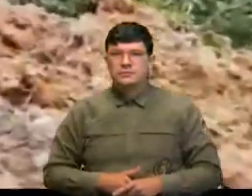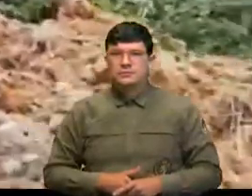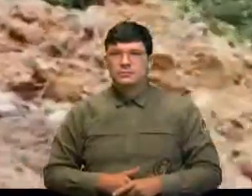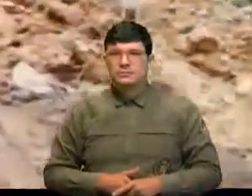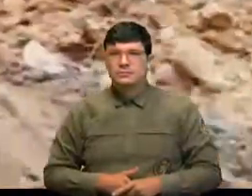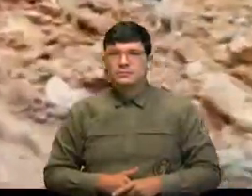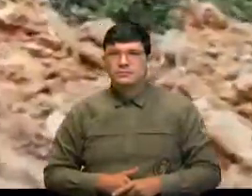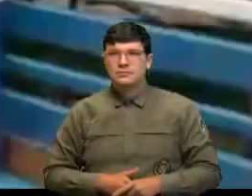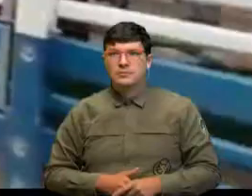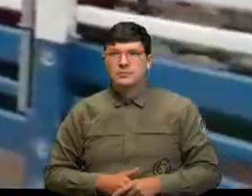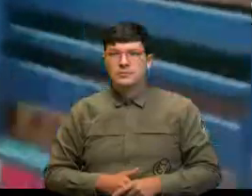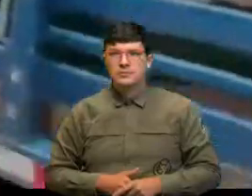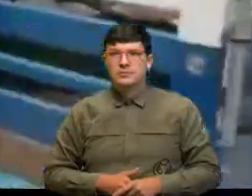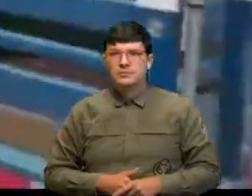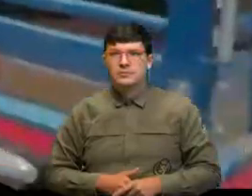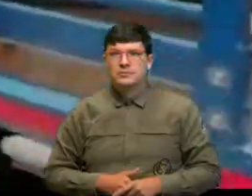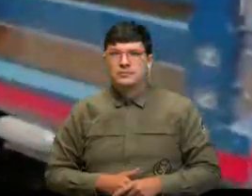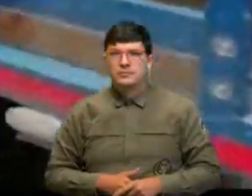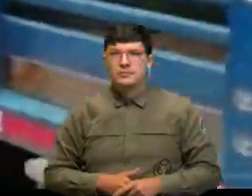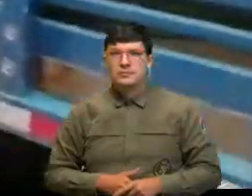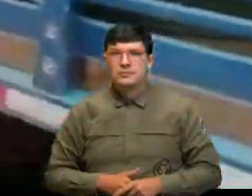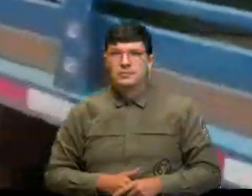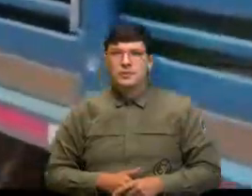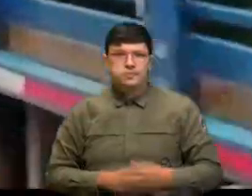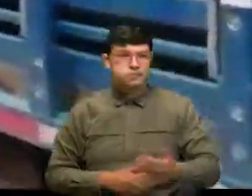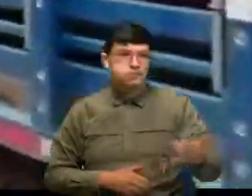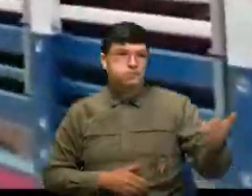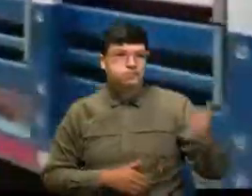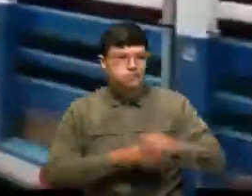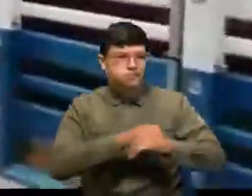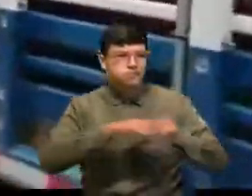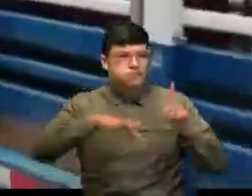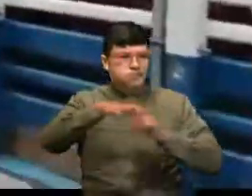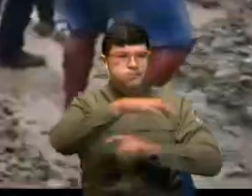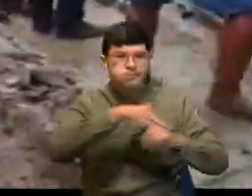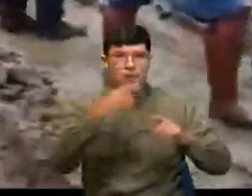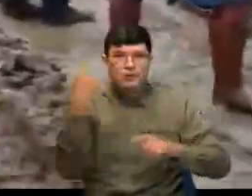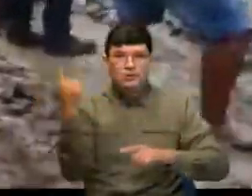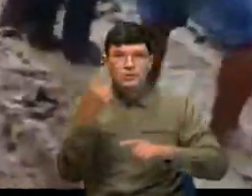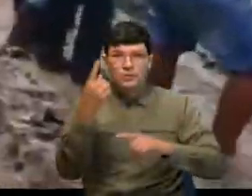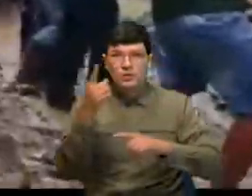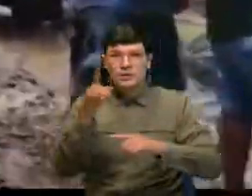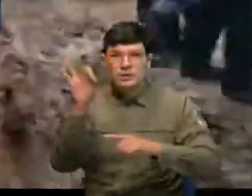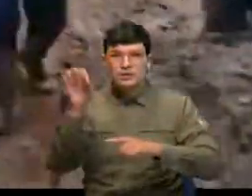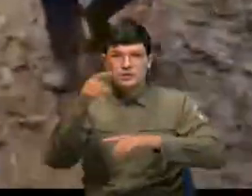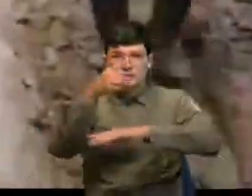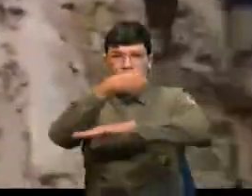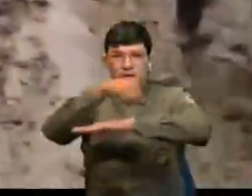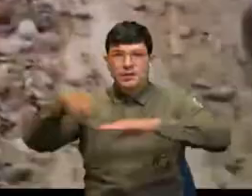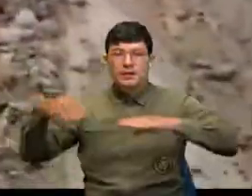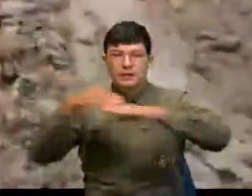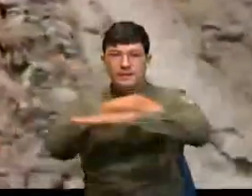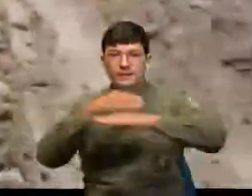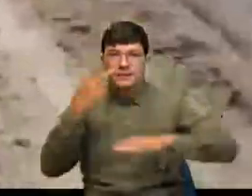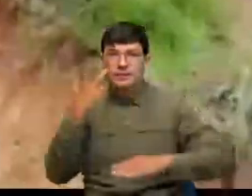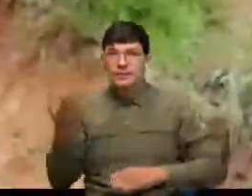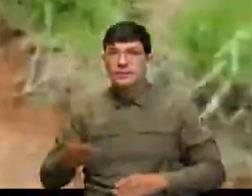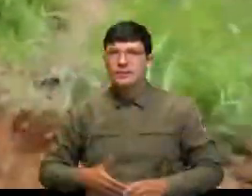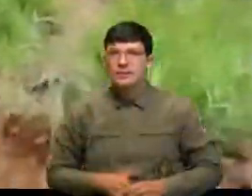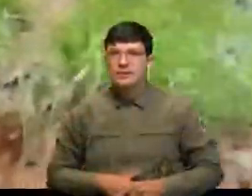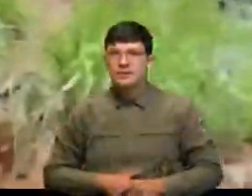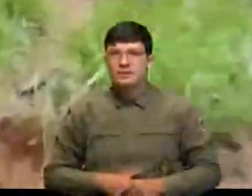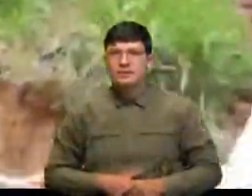este es el panorama que se observa a lo largo de sólo 18 kilómetros de vía aquí se